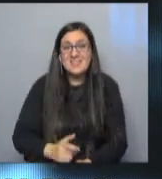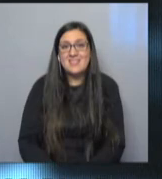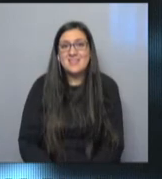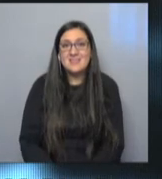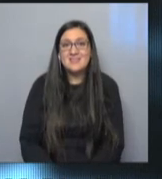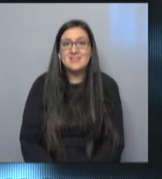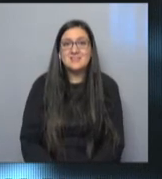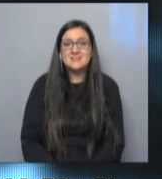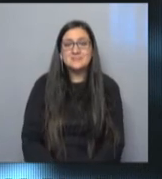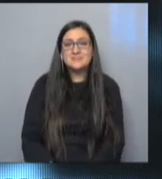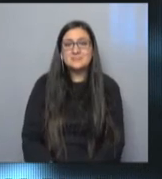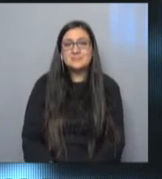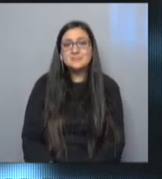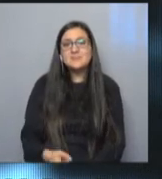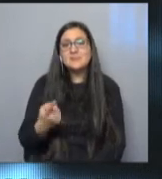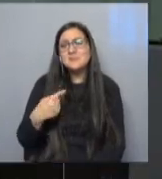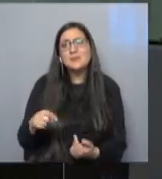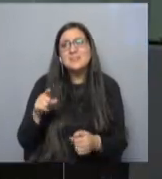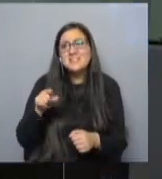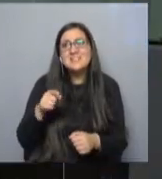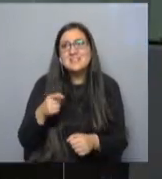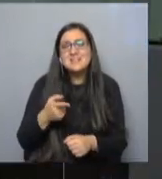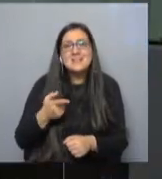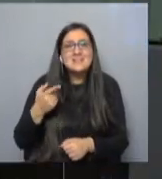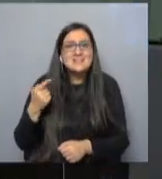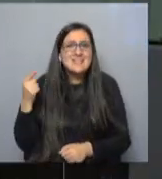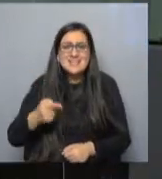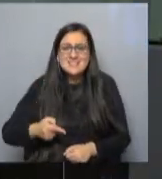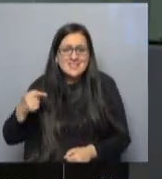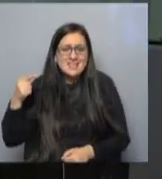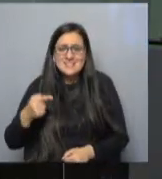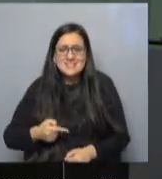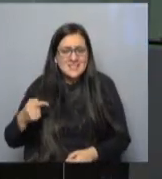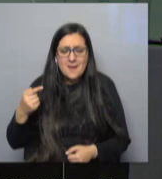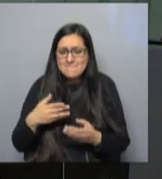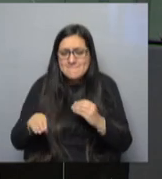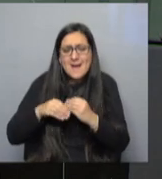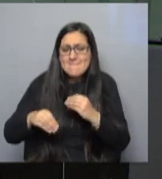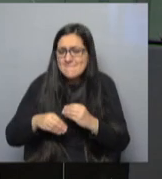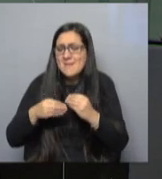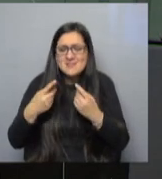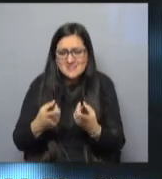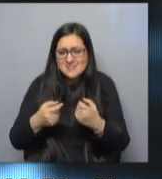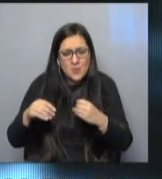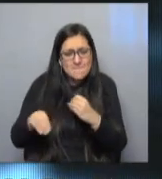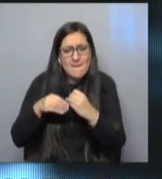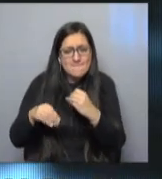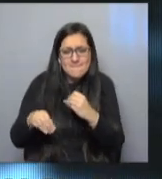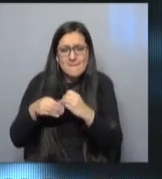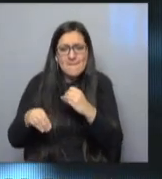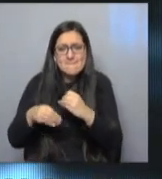una dimensión de una exigencia y bueno en unas maravillas que encontró en ese camino